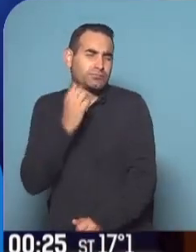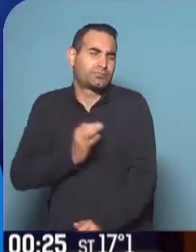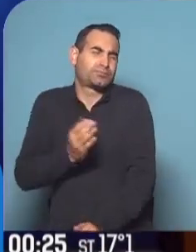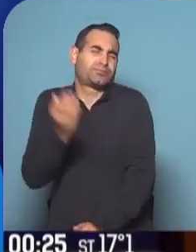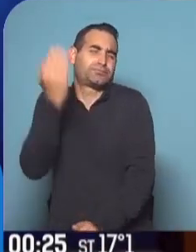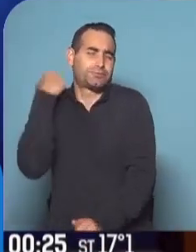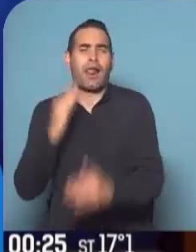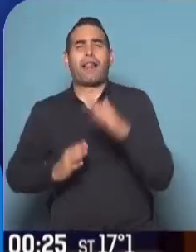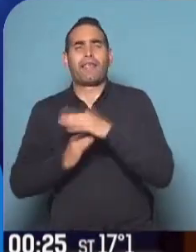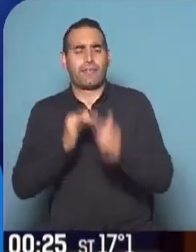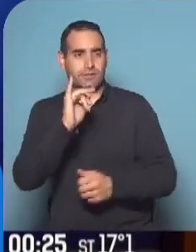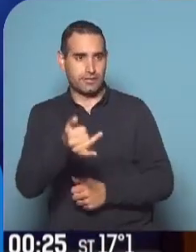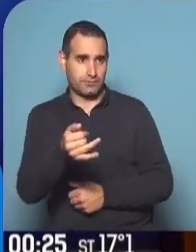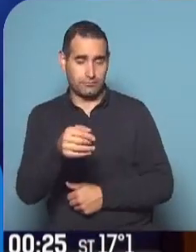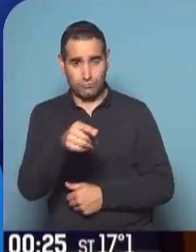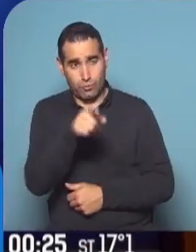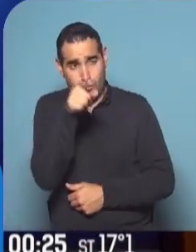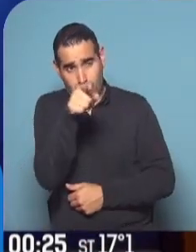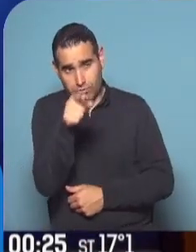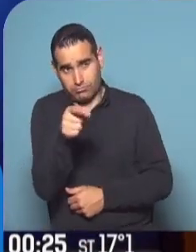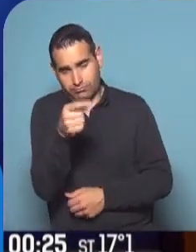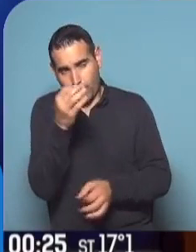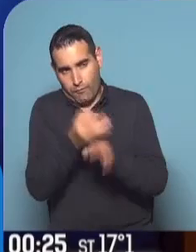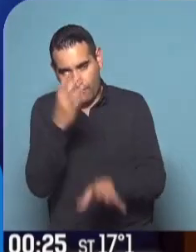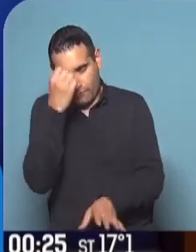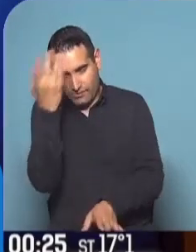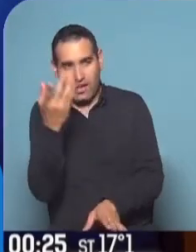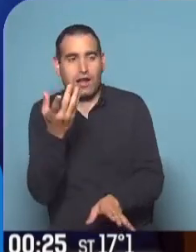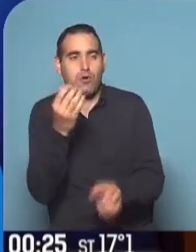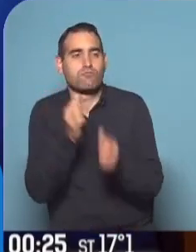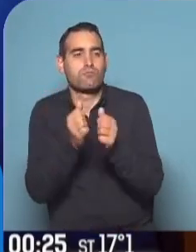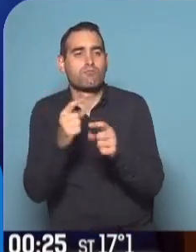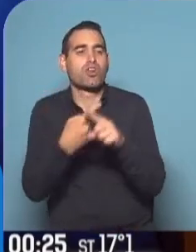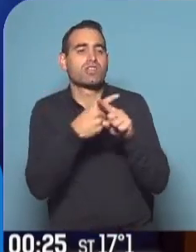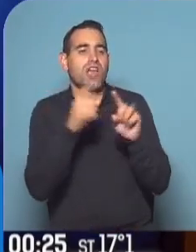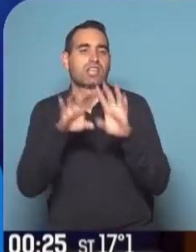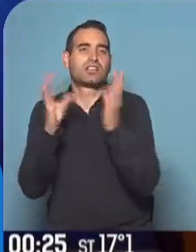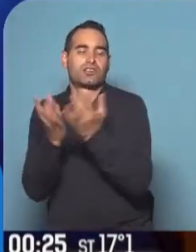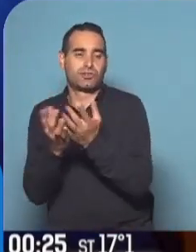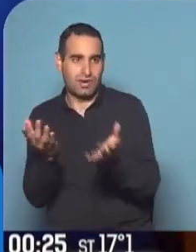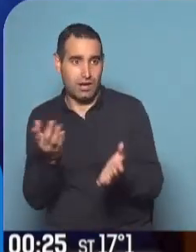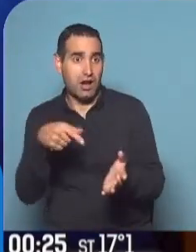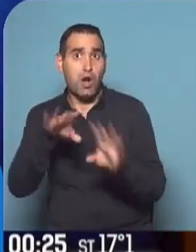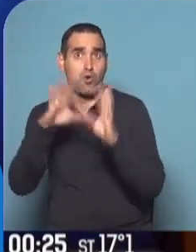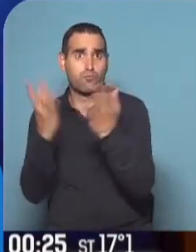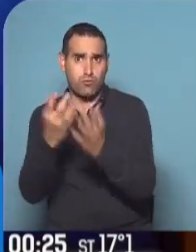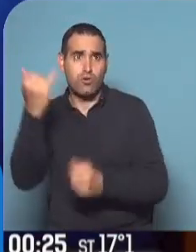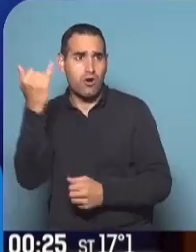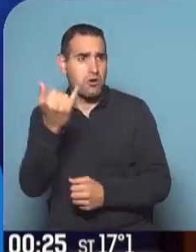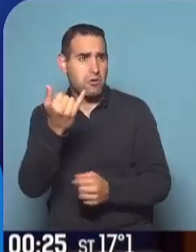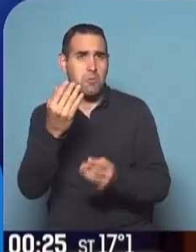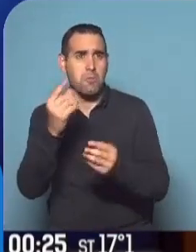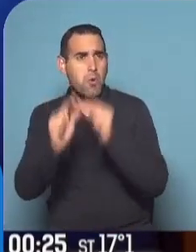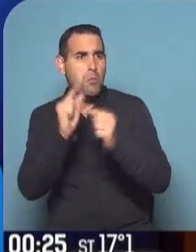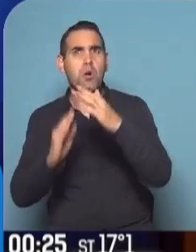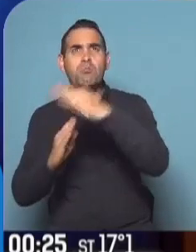20 bueno vos sos un gran especialista en política internacional y fíjate que en el mundo ya aparecen estos desaparecen estos